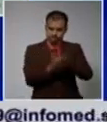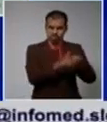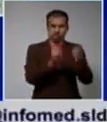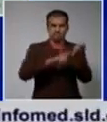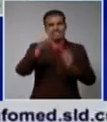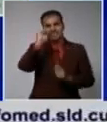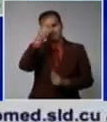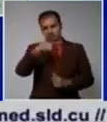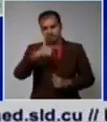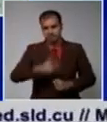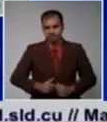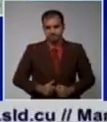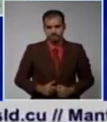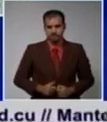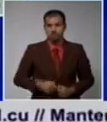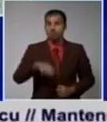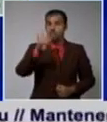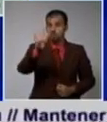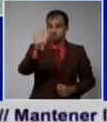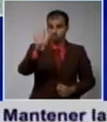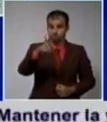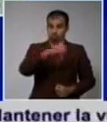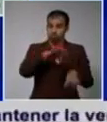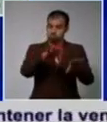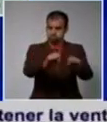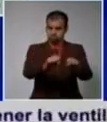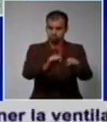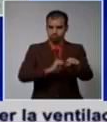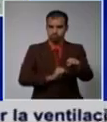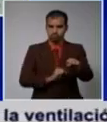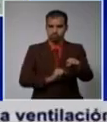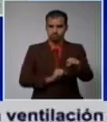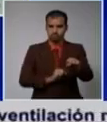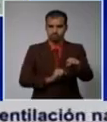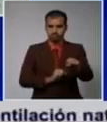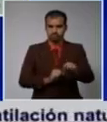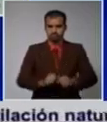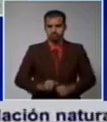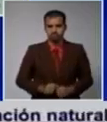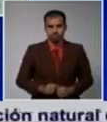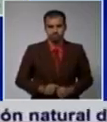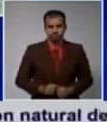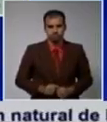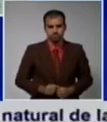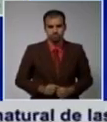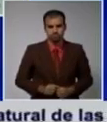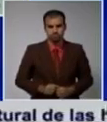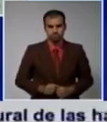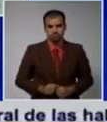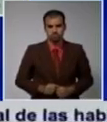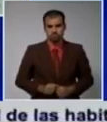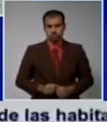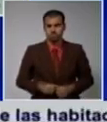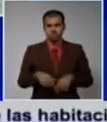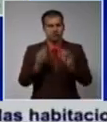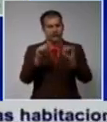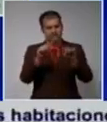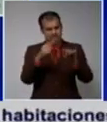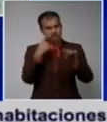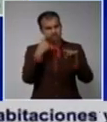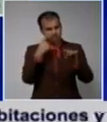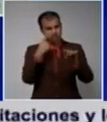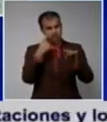4 casos ayer autóctonos, 1 menos, territorio que también presentó